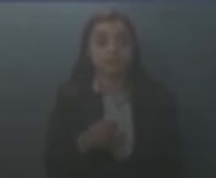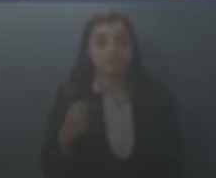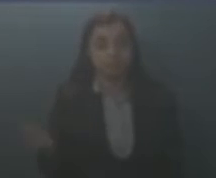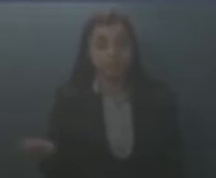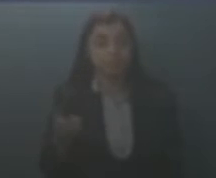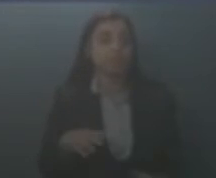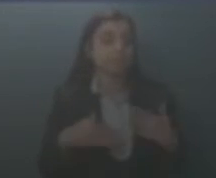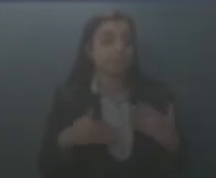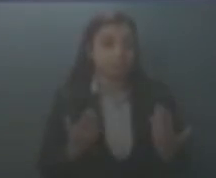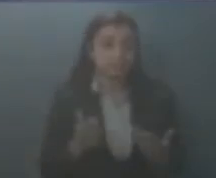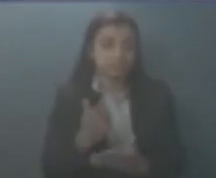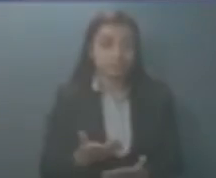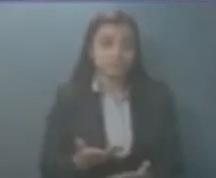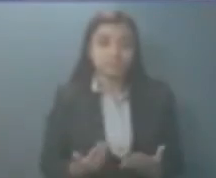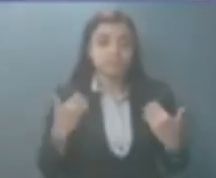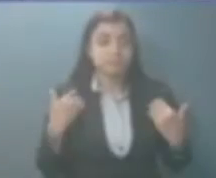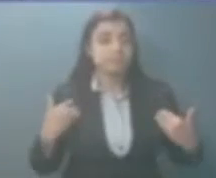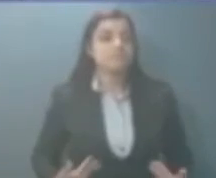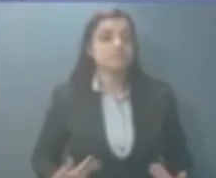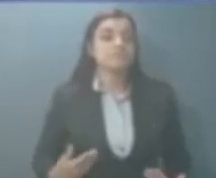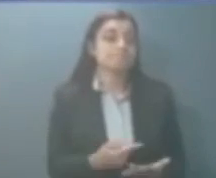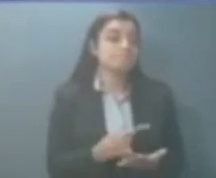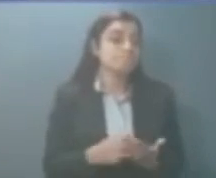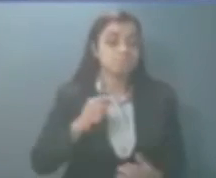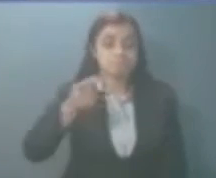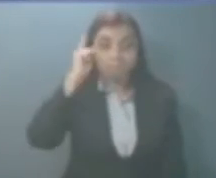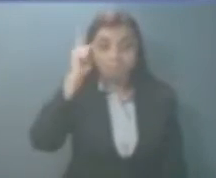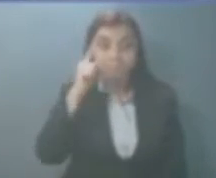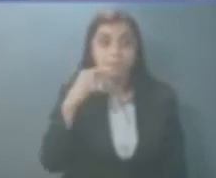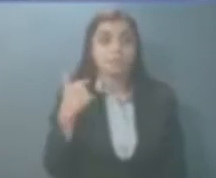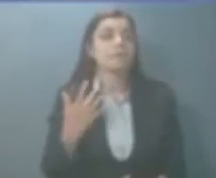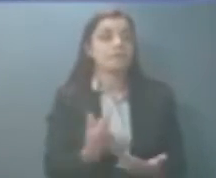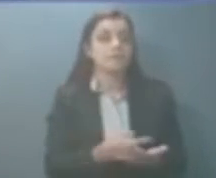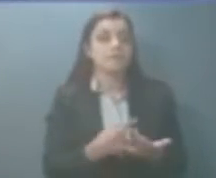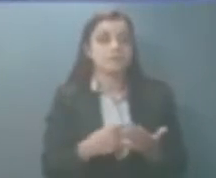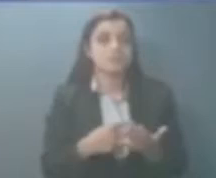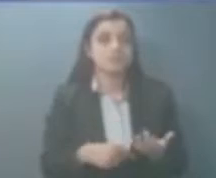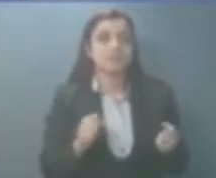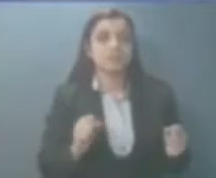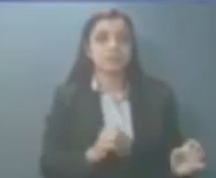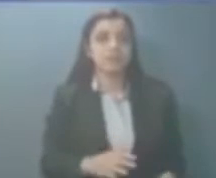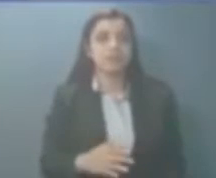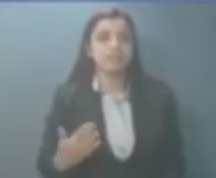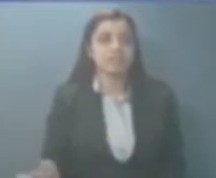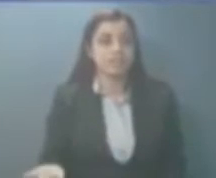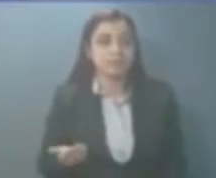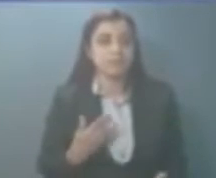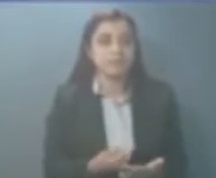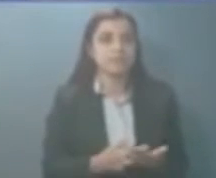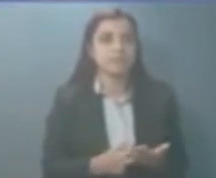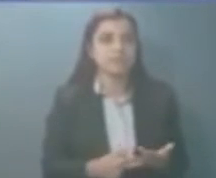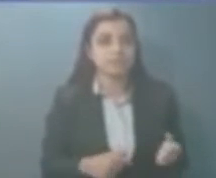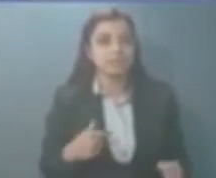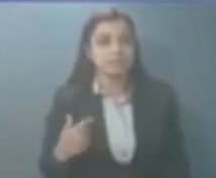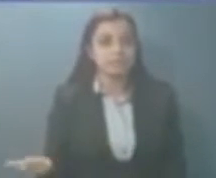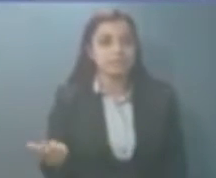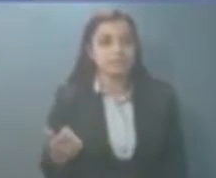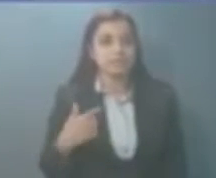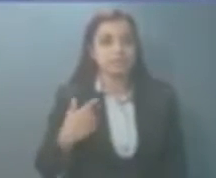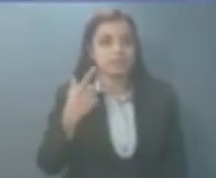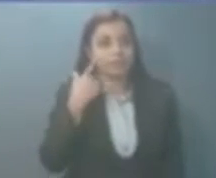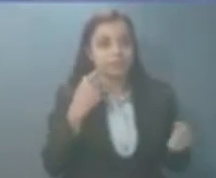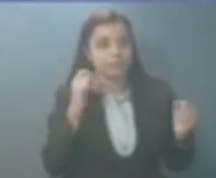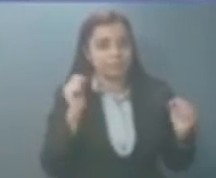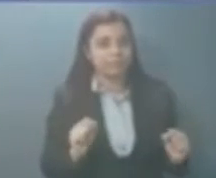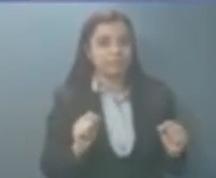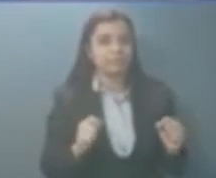garantizando los derechos tanto de los docentes que ya ejercen como los nuevos aspirantes a una plaza vacante. Pero no hemos